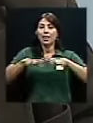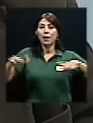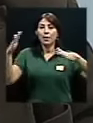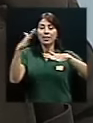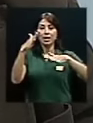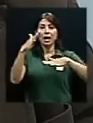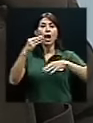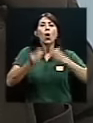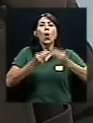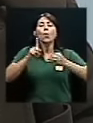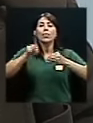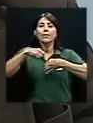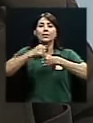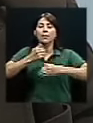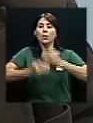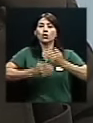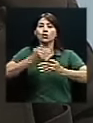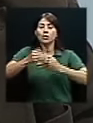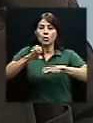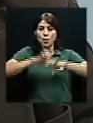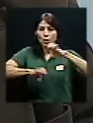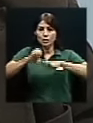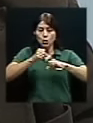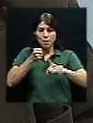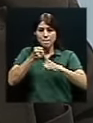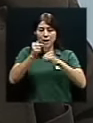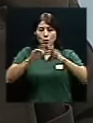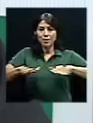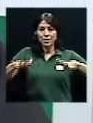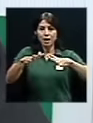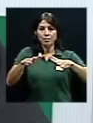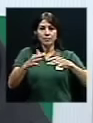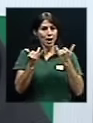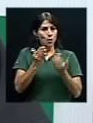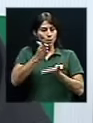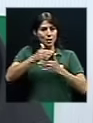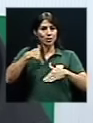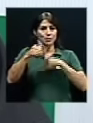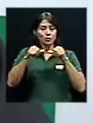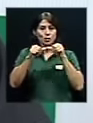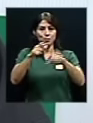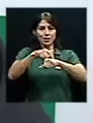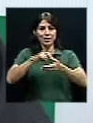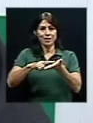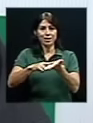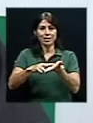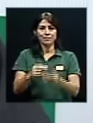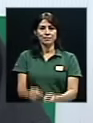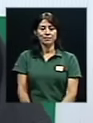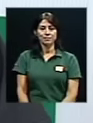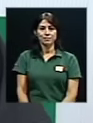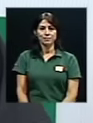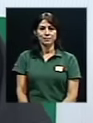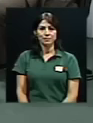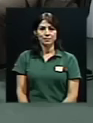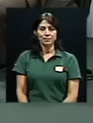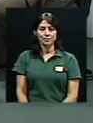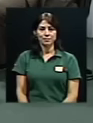ambiental. Ok, vamos a ir a una pausa y regresamos con más de Era Verde.